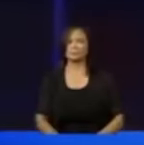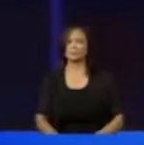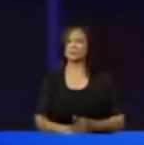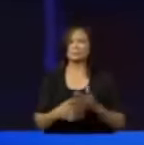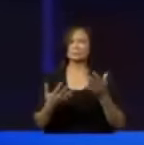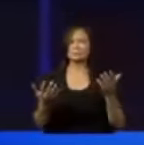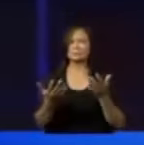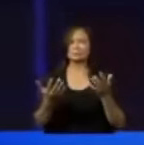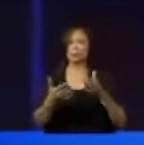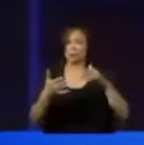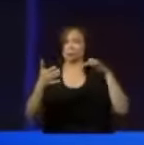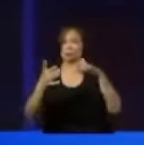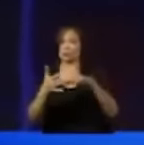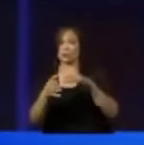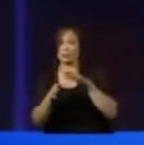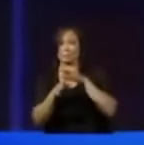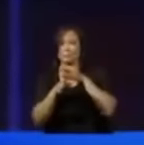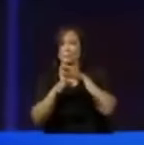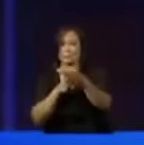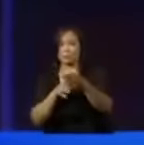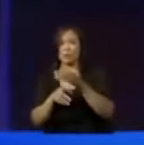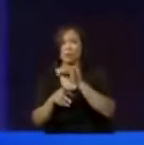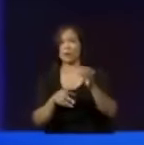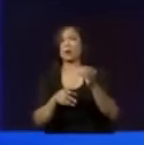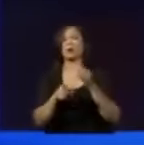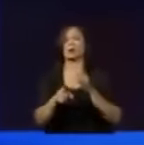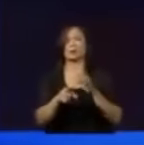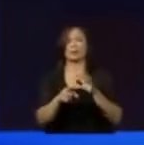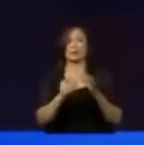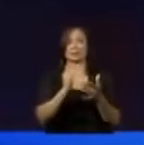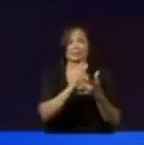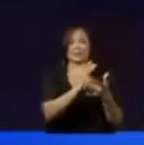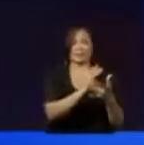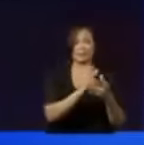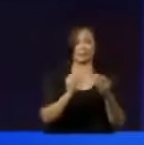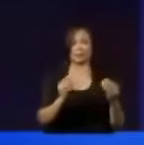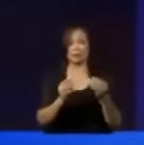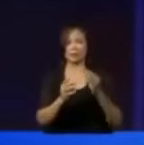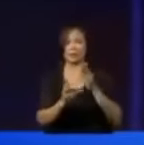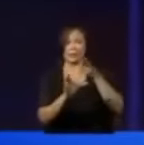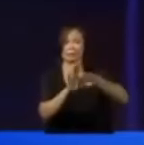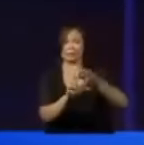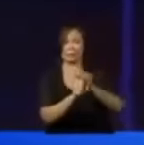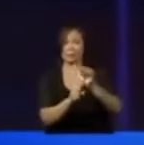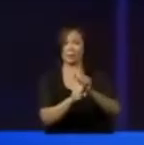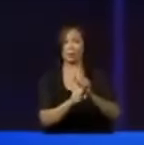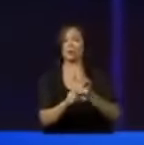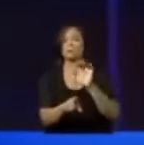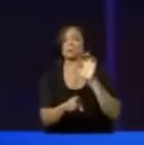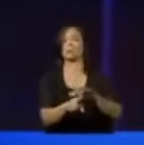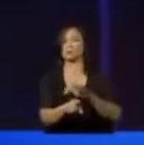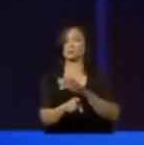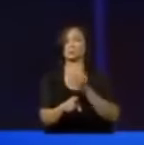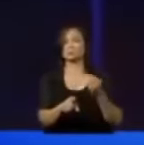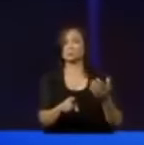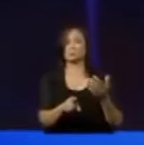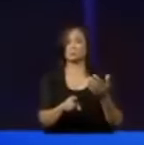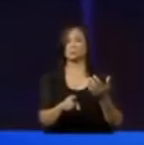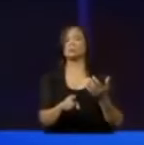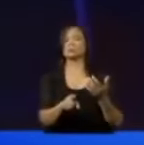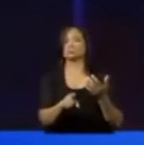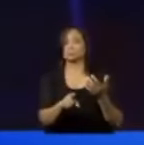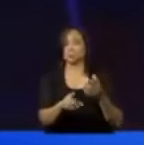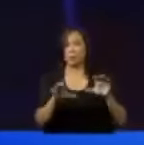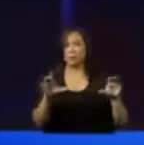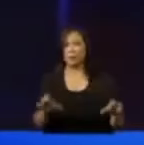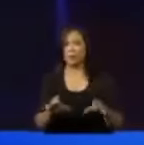es la, los estudiantes preparados, especialmente en las partes técnicas, la empleabilidad. Y por eso, lo que